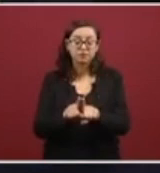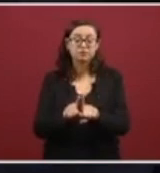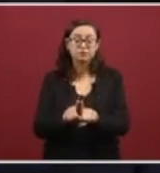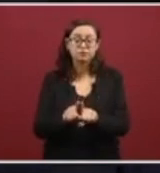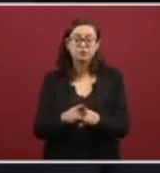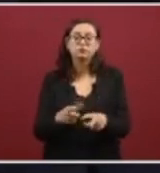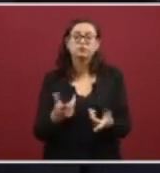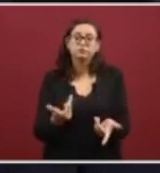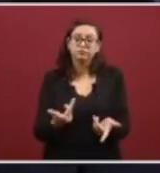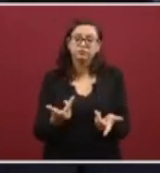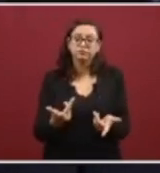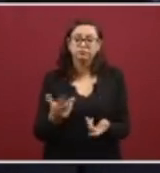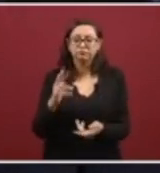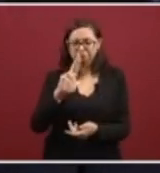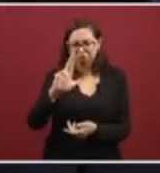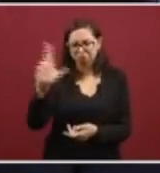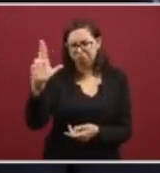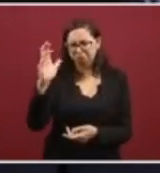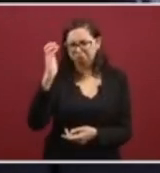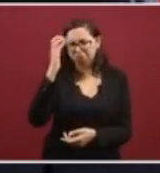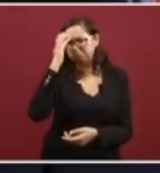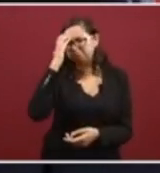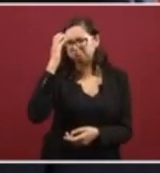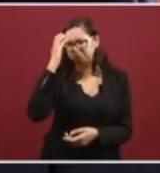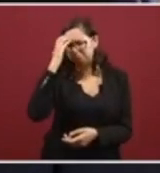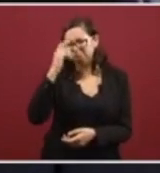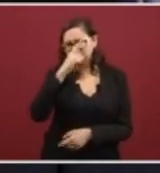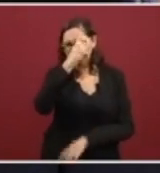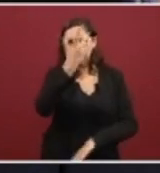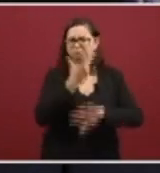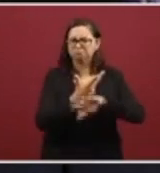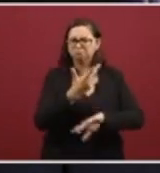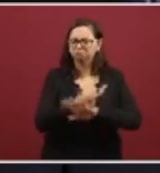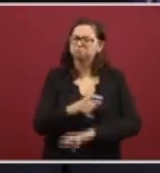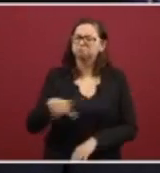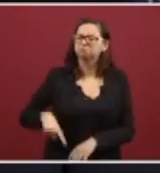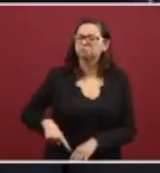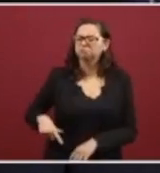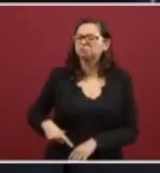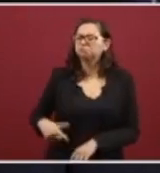disposición de parte del gobierno estadounidense,